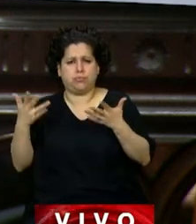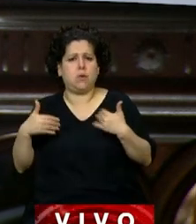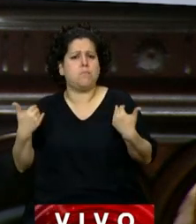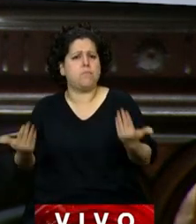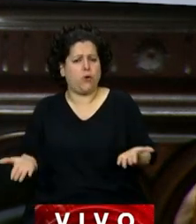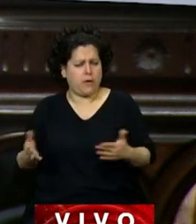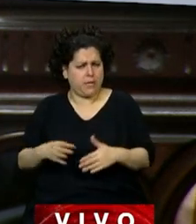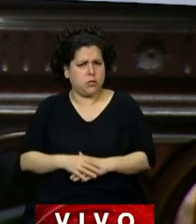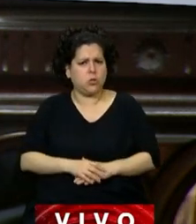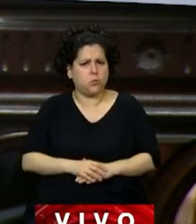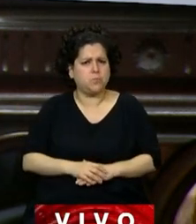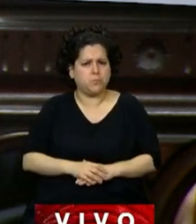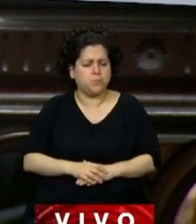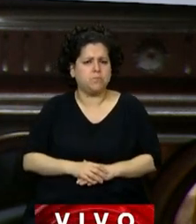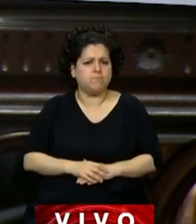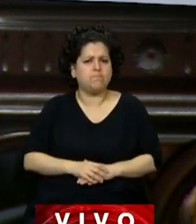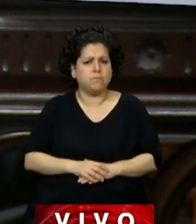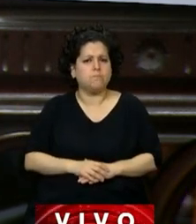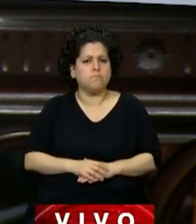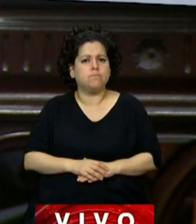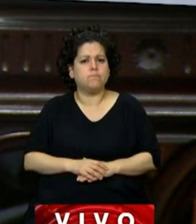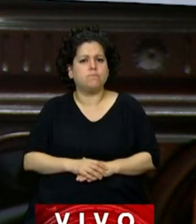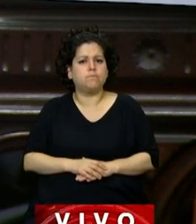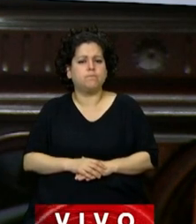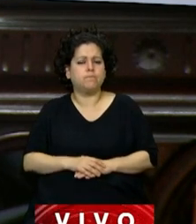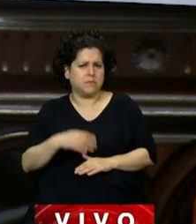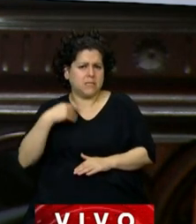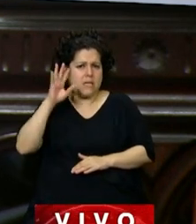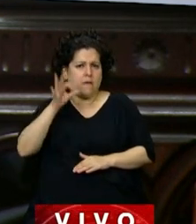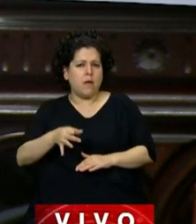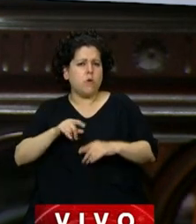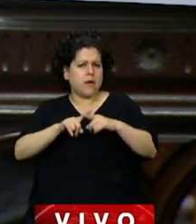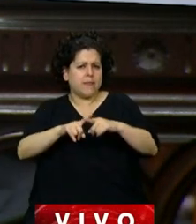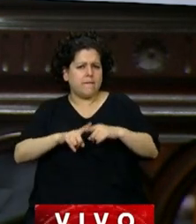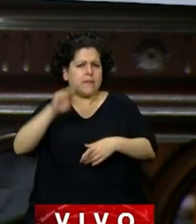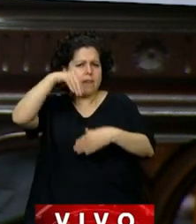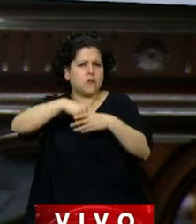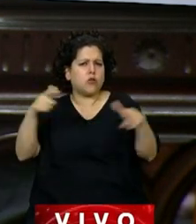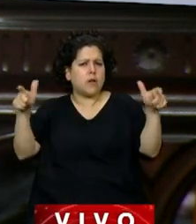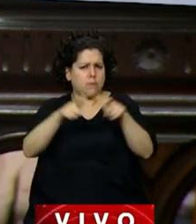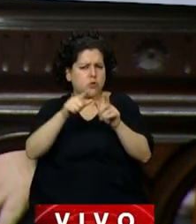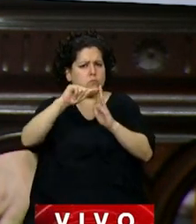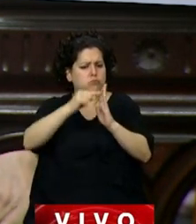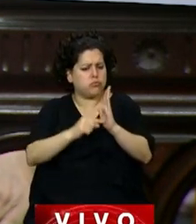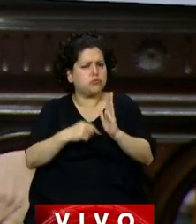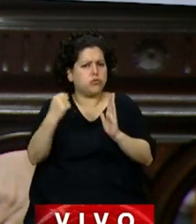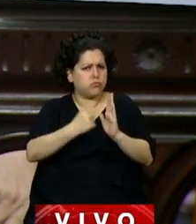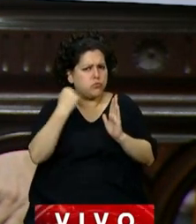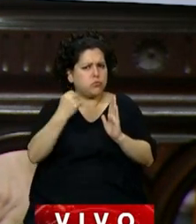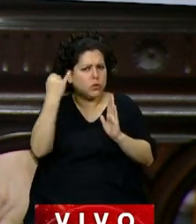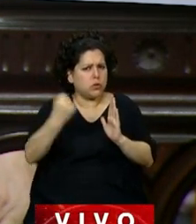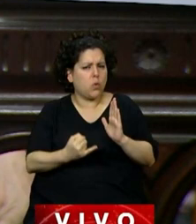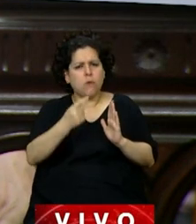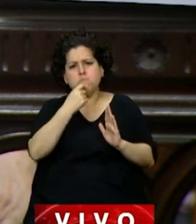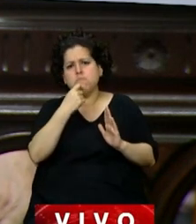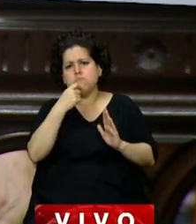sentido, y entendiendo que el debate en comisión en algunos puntos fue importante, déjenme tocar